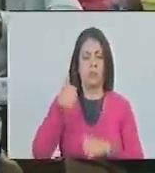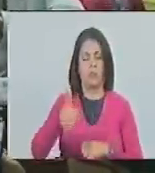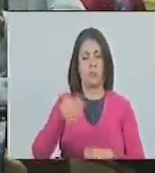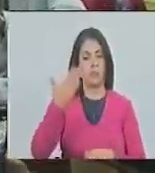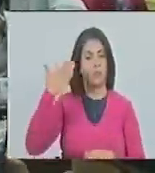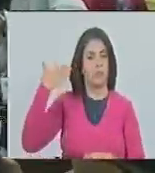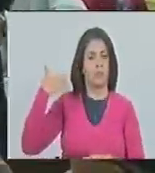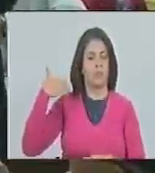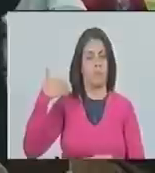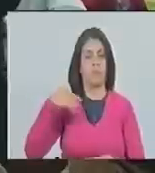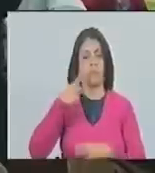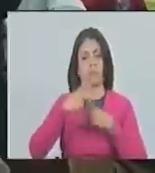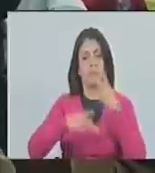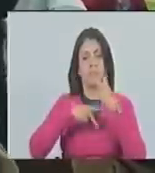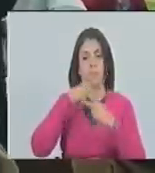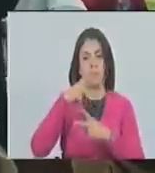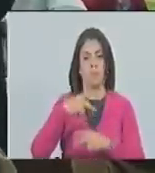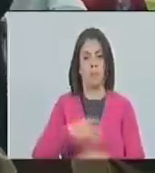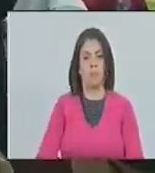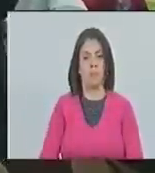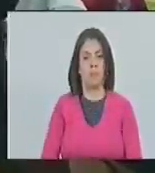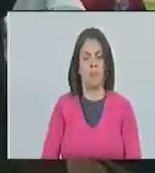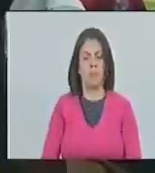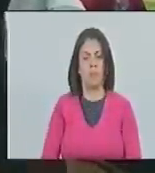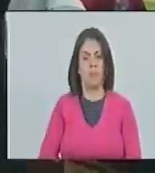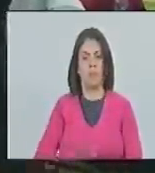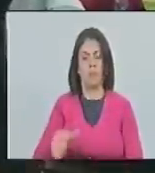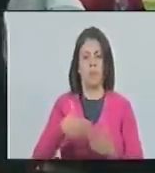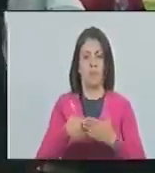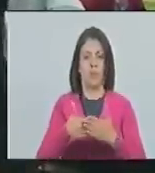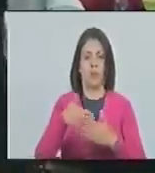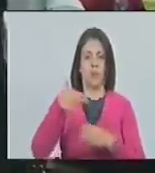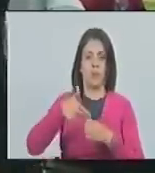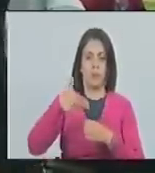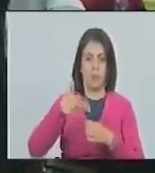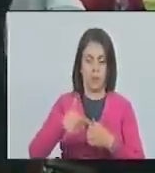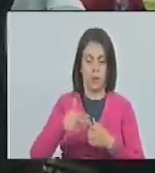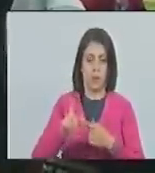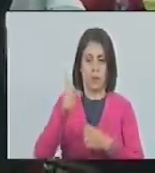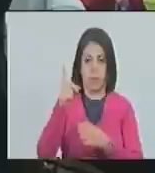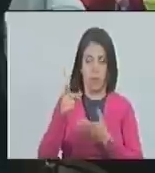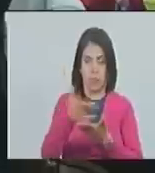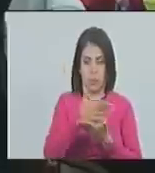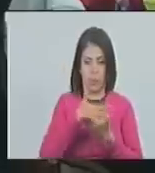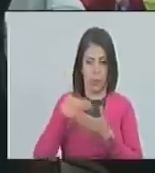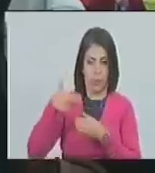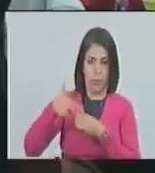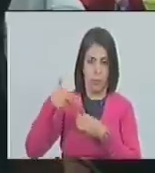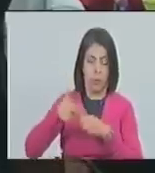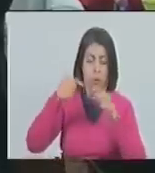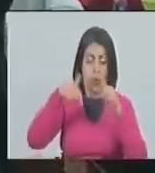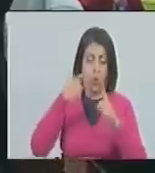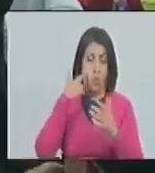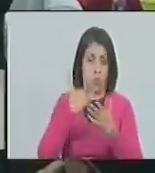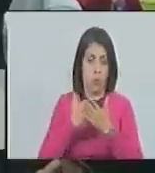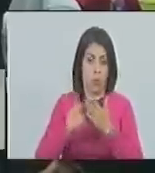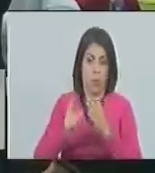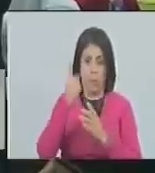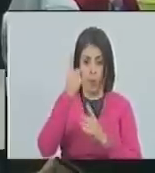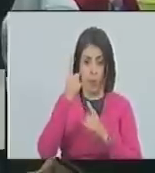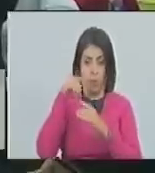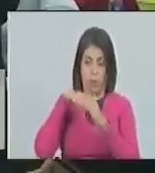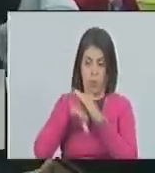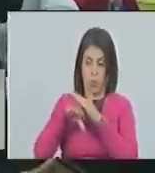pasado. La política ha girado en torno al petróleo, a nuestra principal riqueza. Y hoy comprobada que es la primera